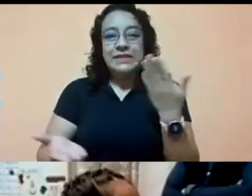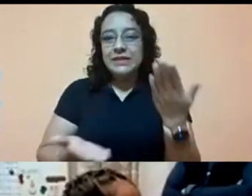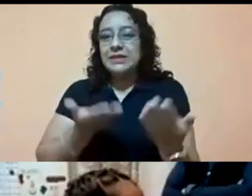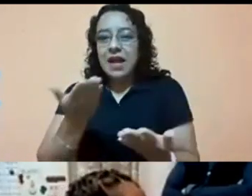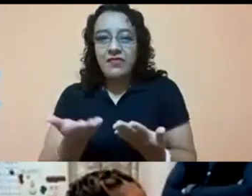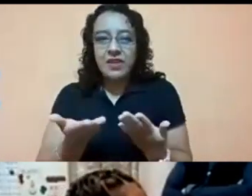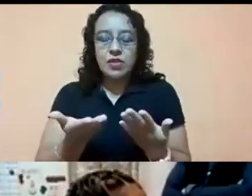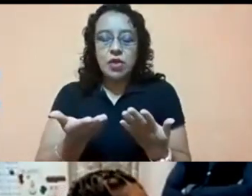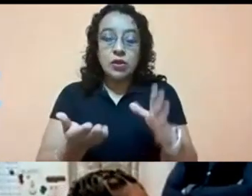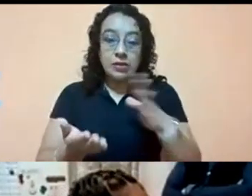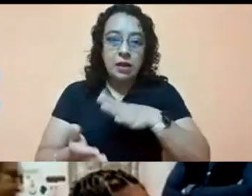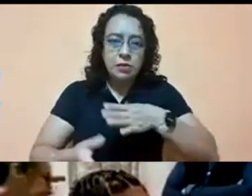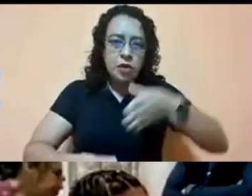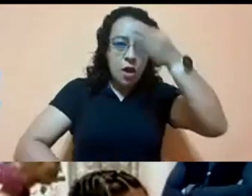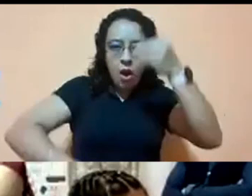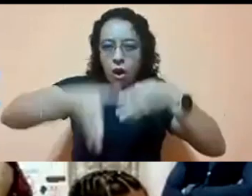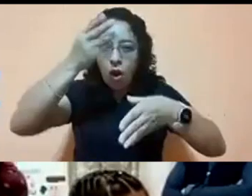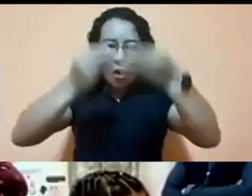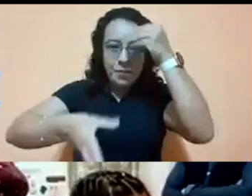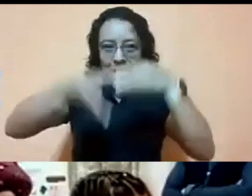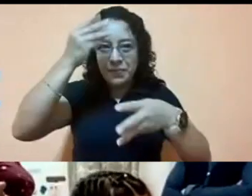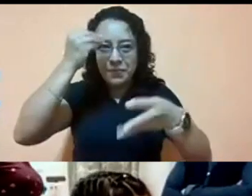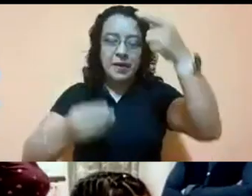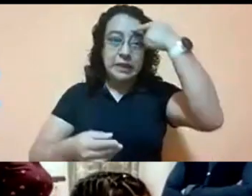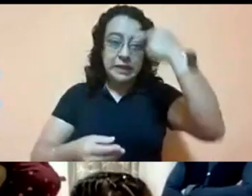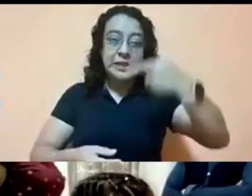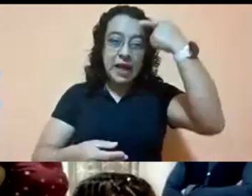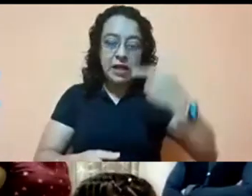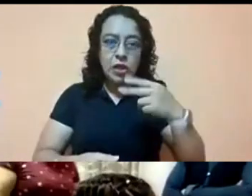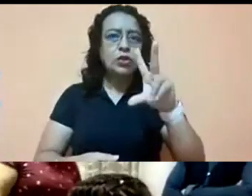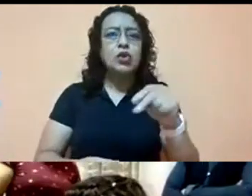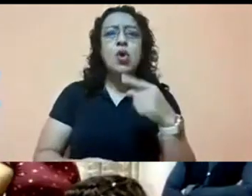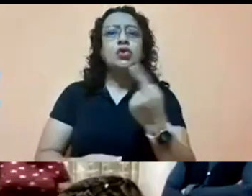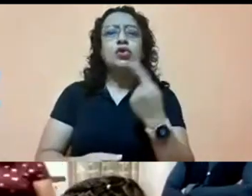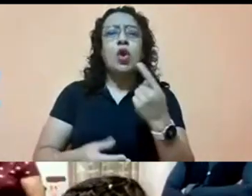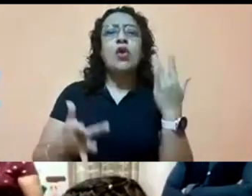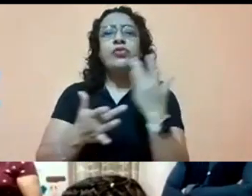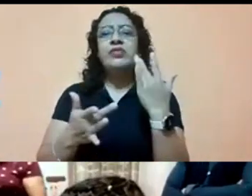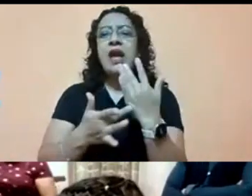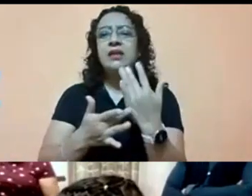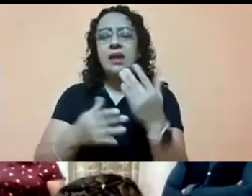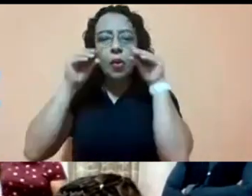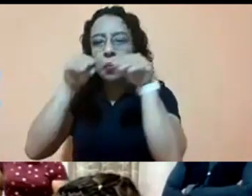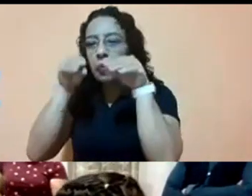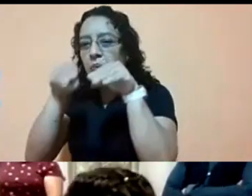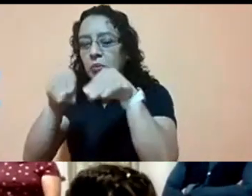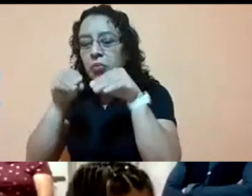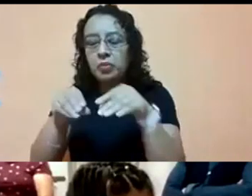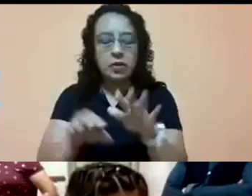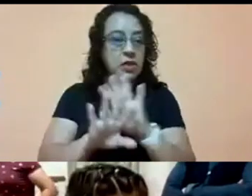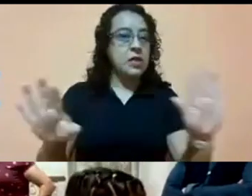actualizarnos constantemente, no solo en herramientas y técnicas de enseñanza y aprendizaje,